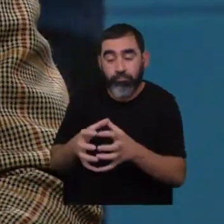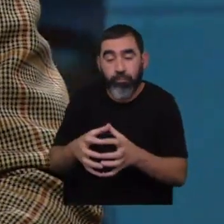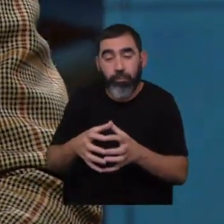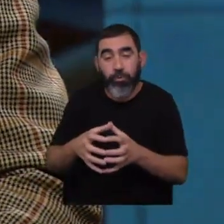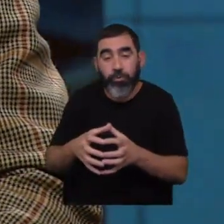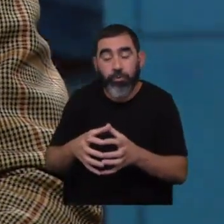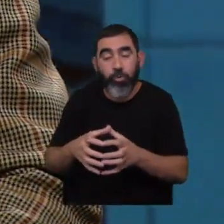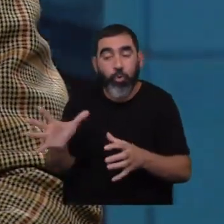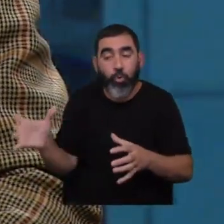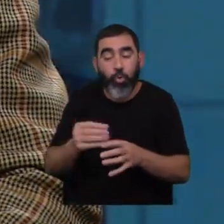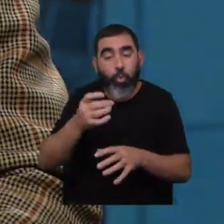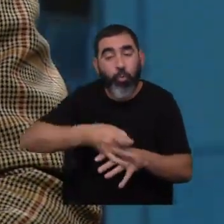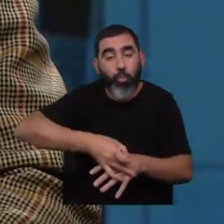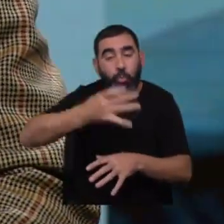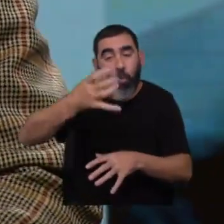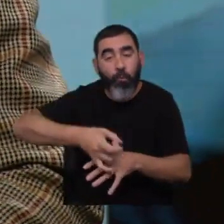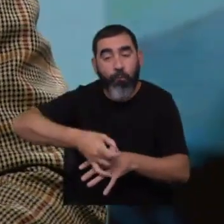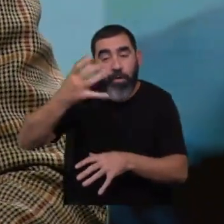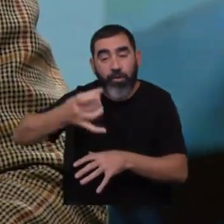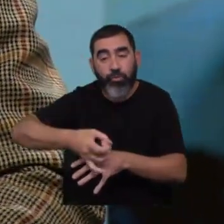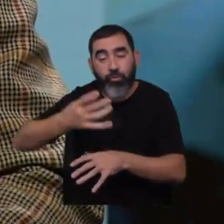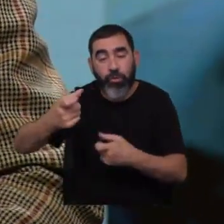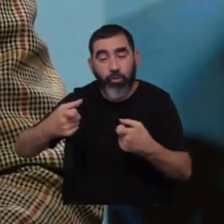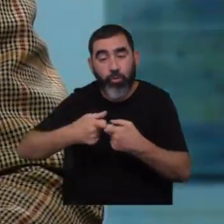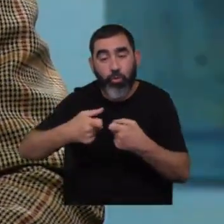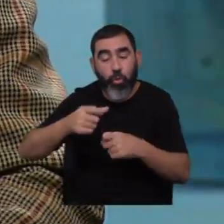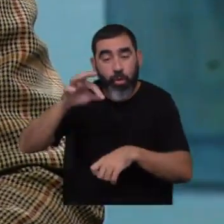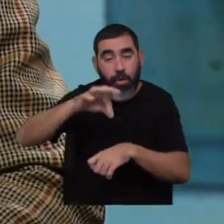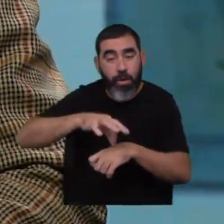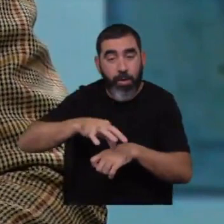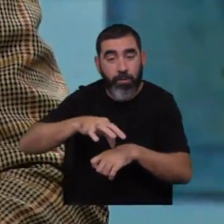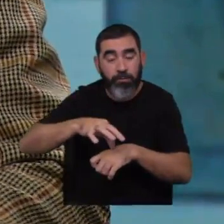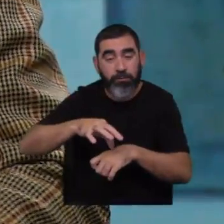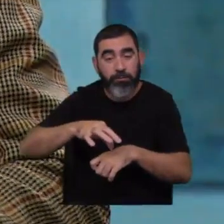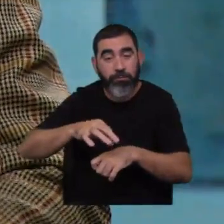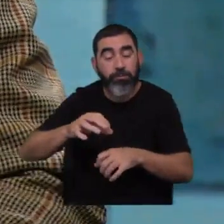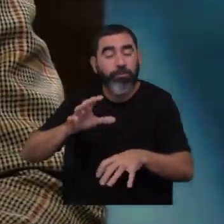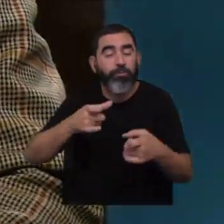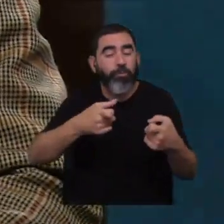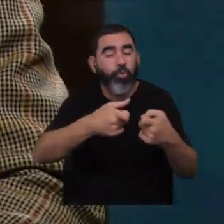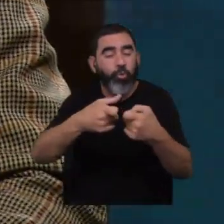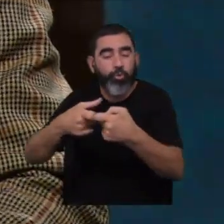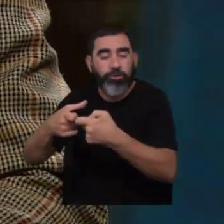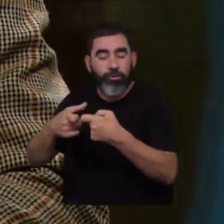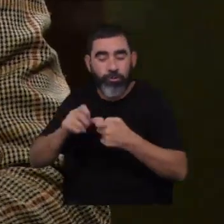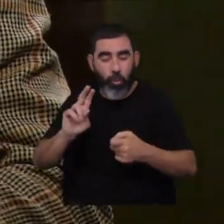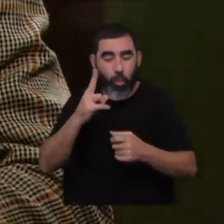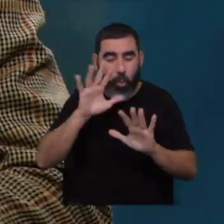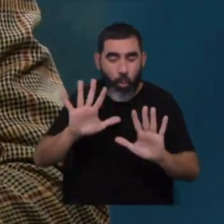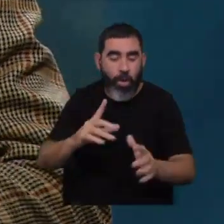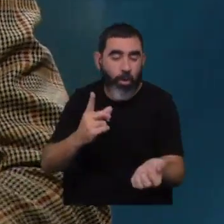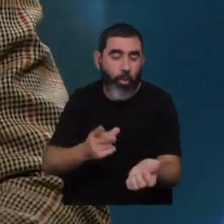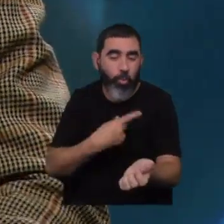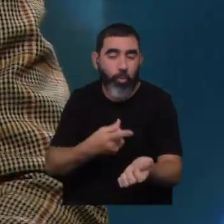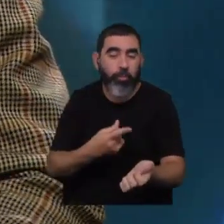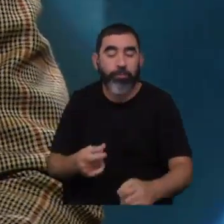sociedades académicas que hay en Uruguay. Uruguay tiene esa particularidad de que somos muy asociacionistas, digamos. Tenemos asociaciones